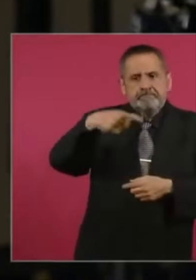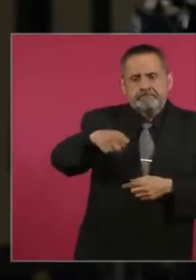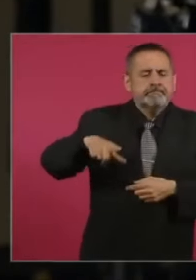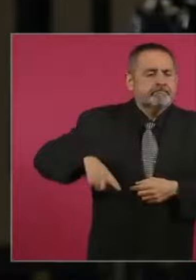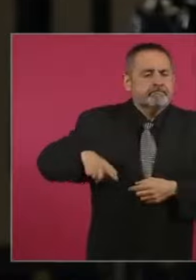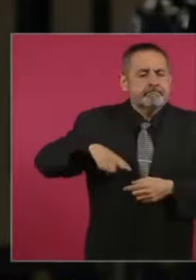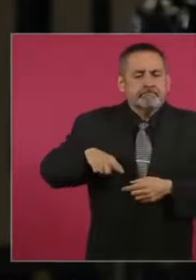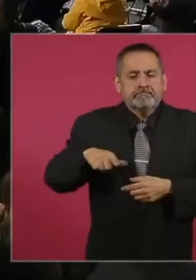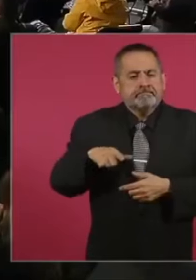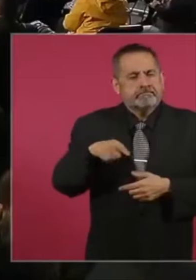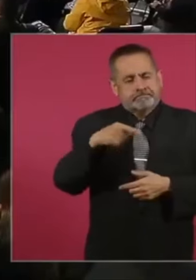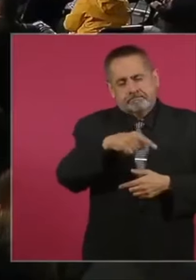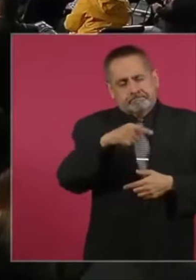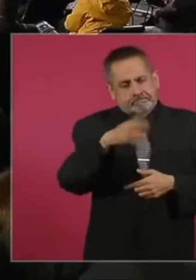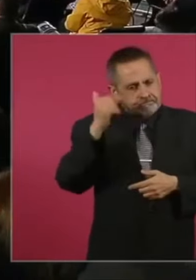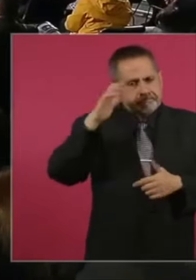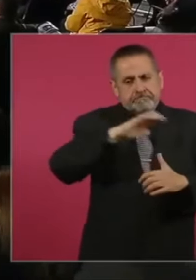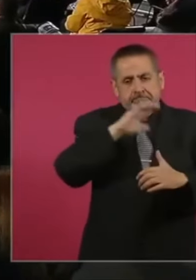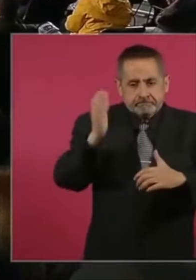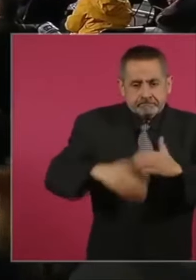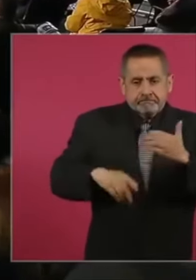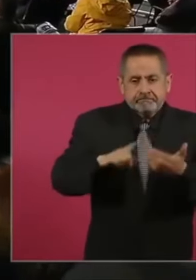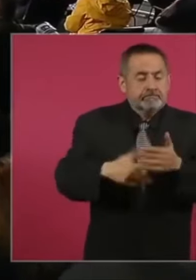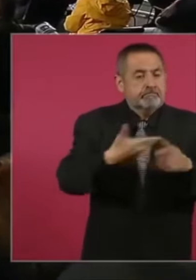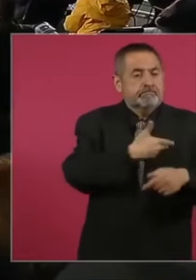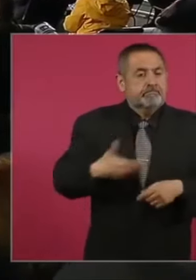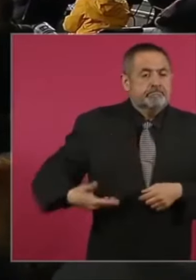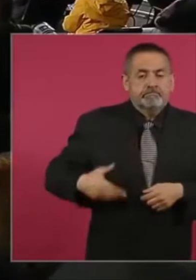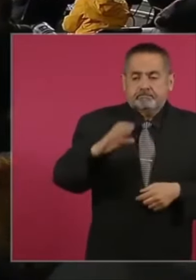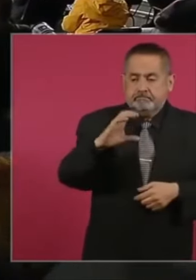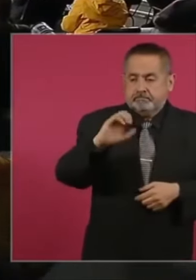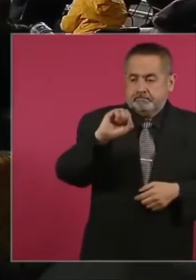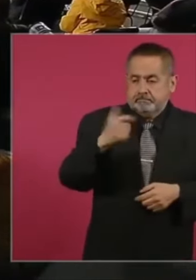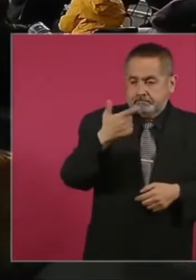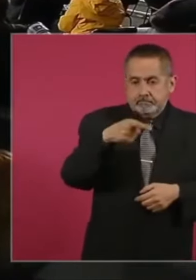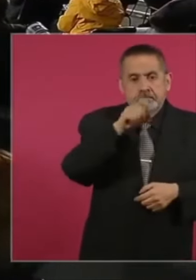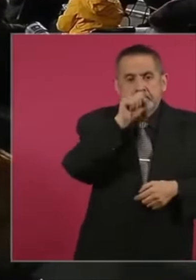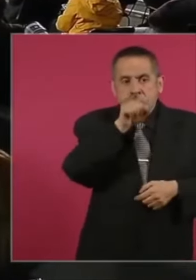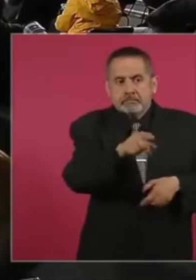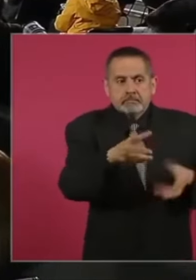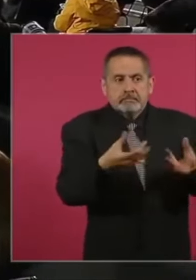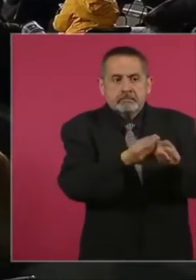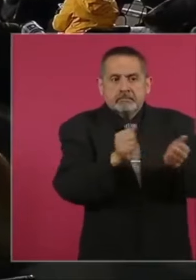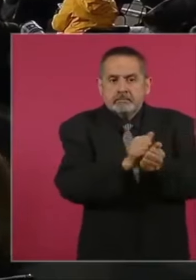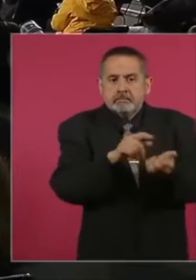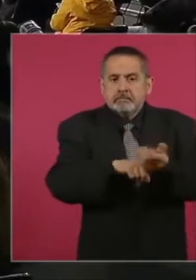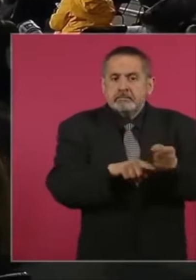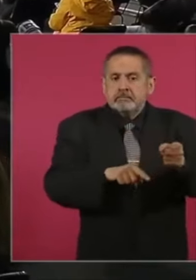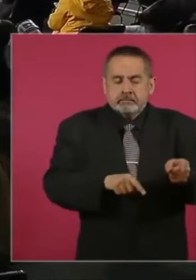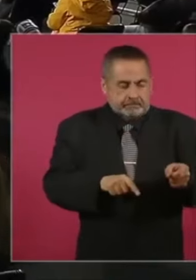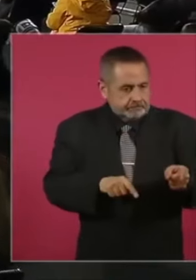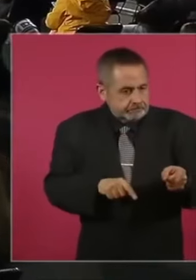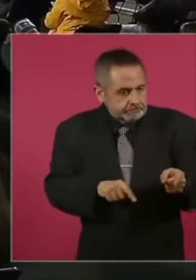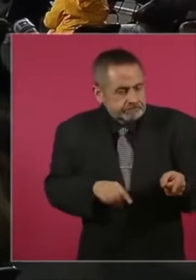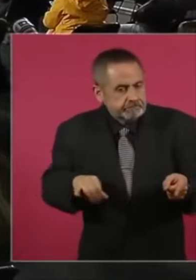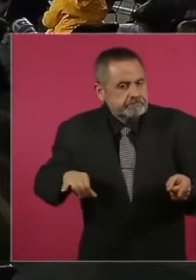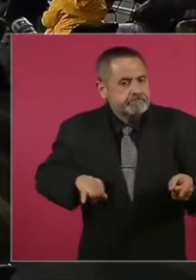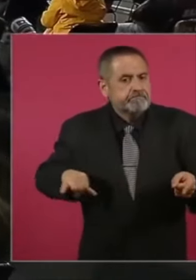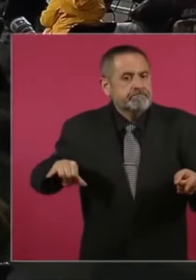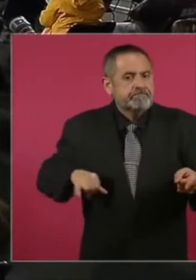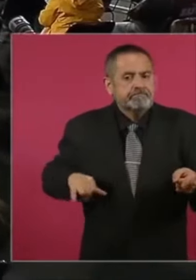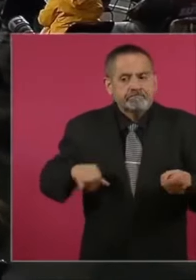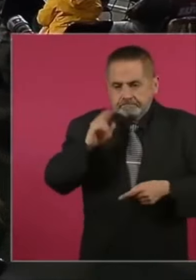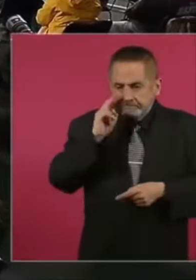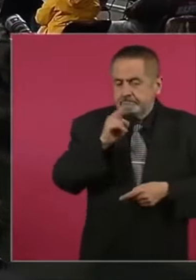en el final del gobierno, perdón, de Carlos Salinas de Gortari. Esto es muy interesante, digo, hay muchas lecturas